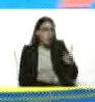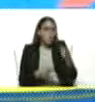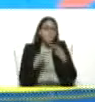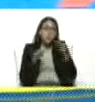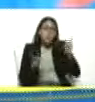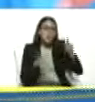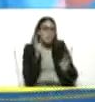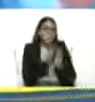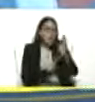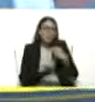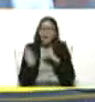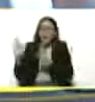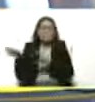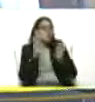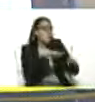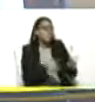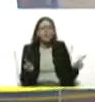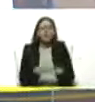Maizal.